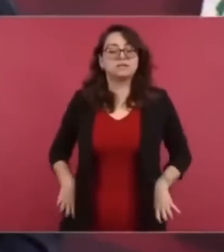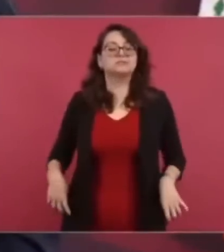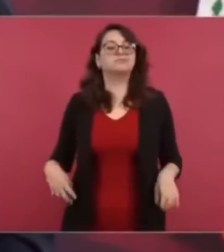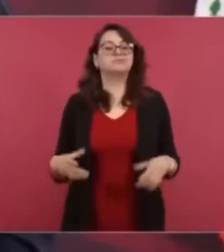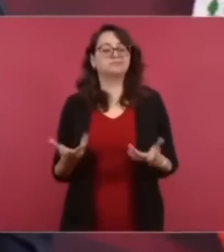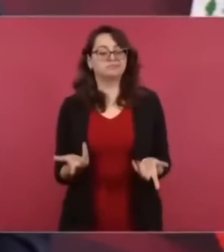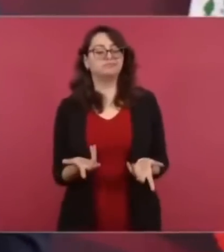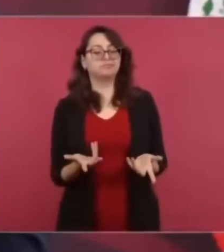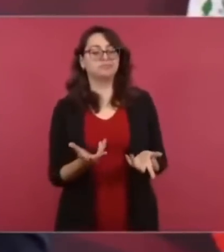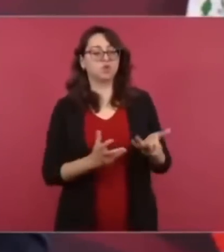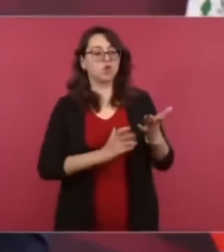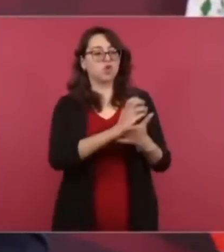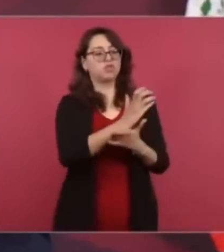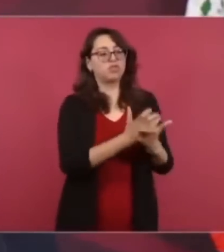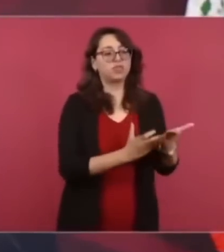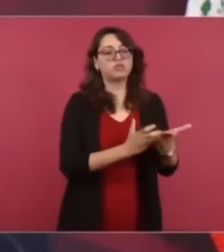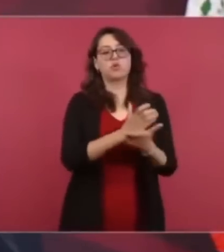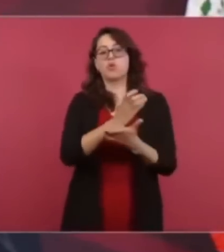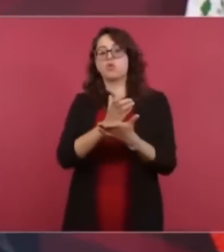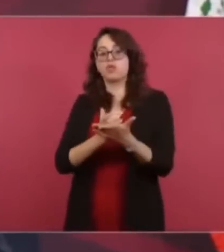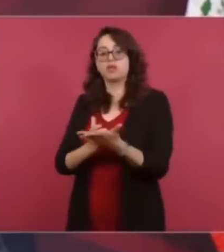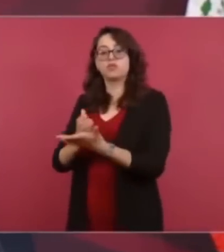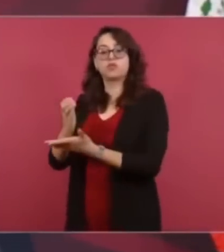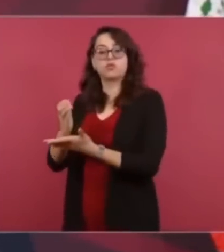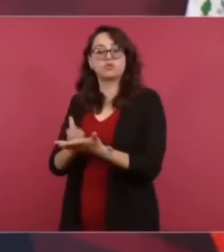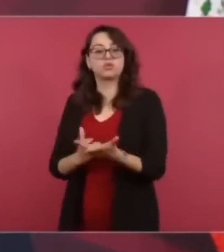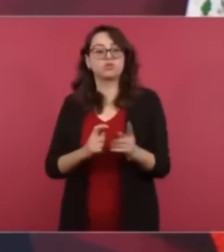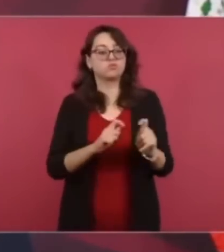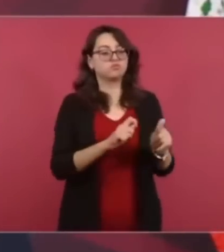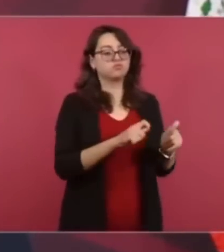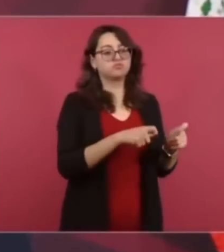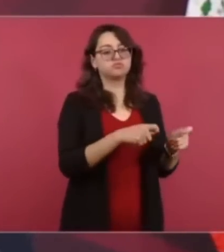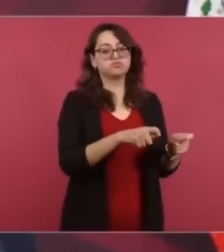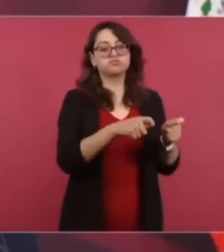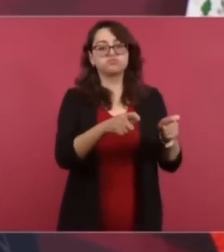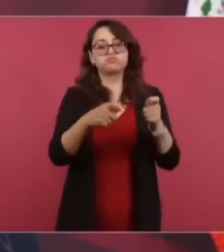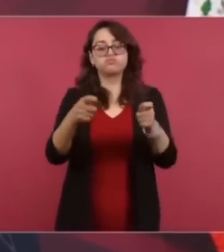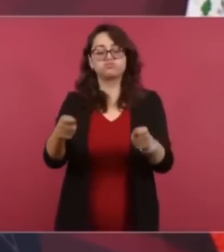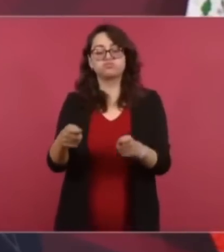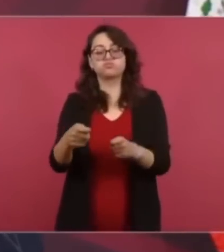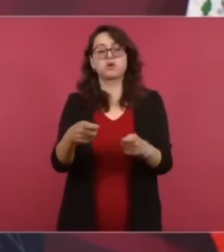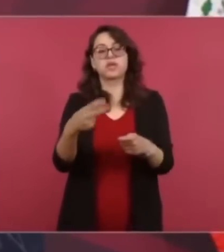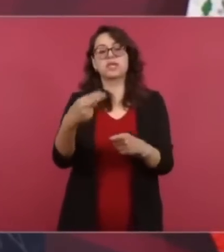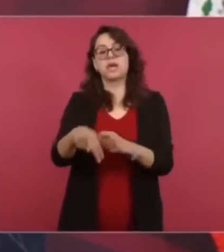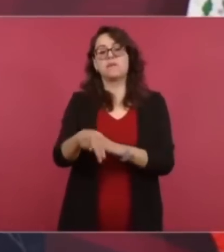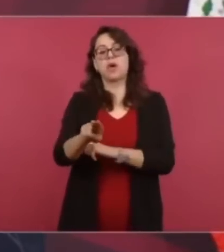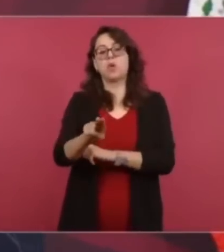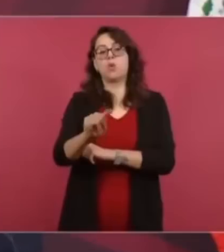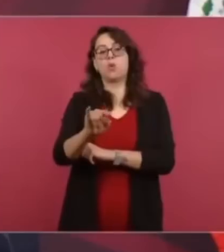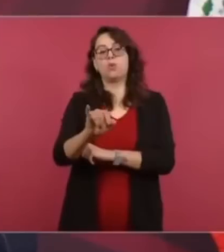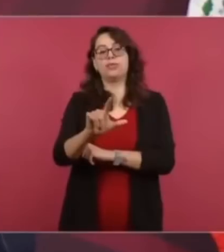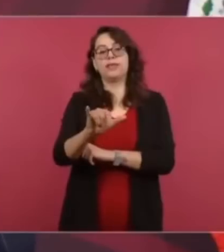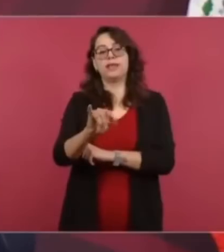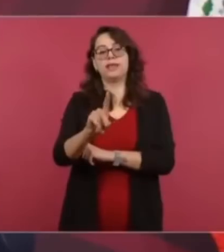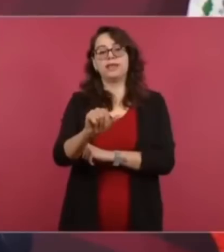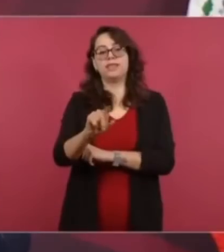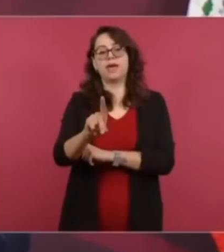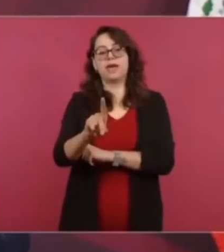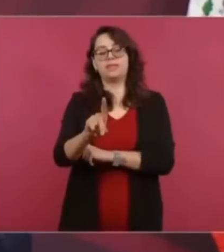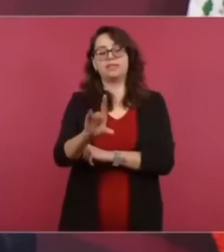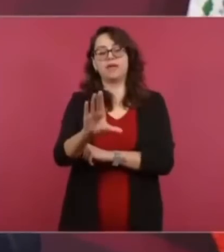que se otorgaron de utilidad compartida, así se llamaba.